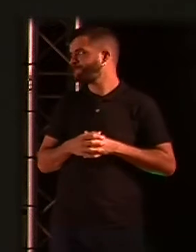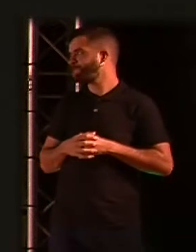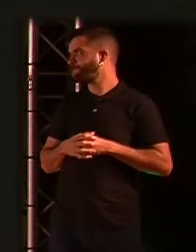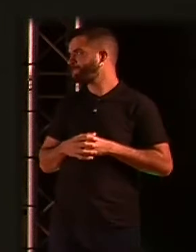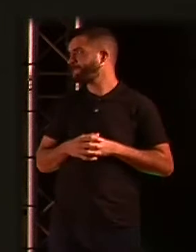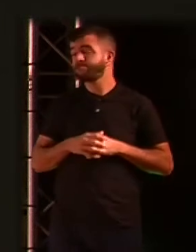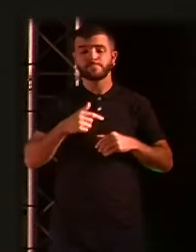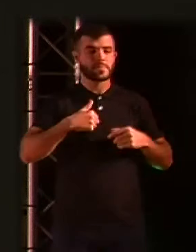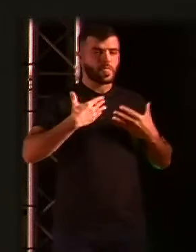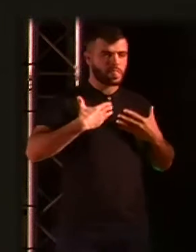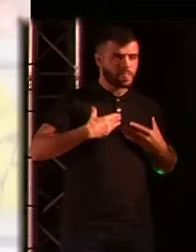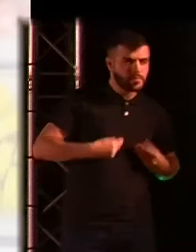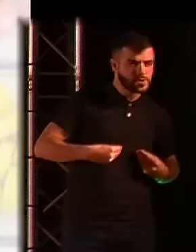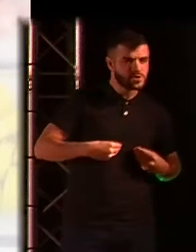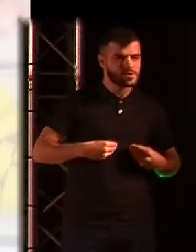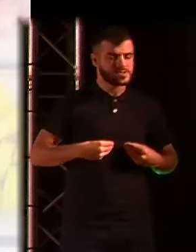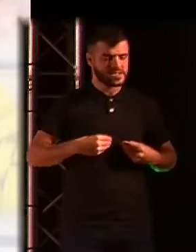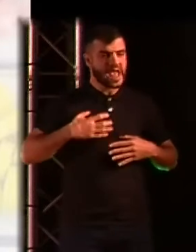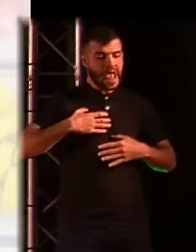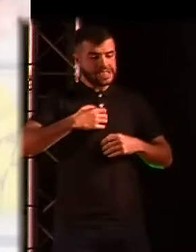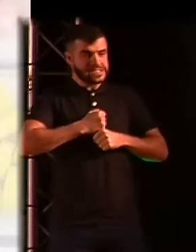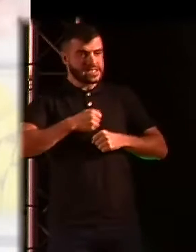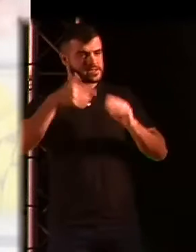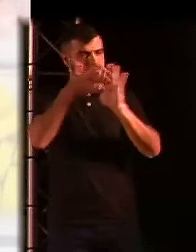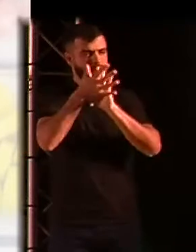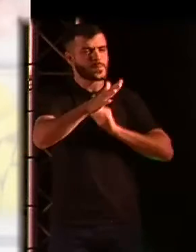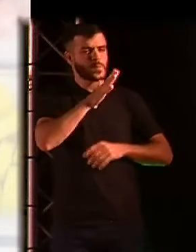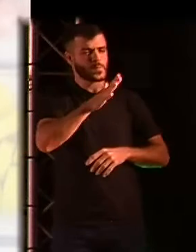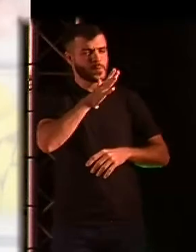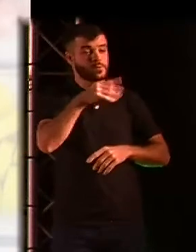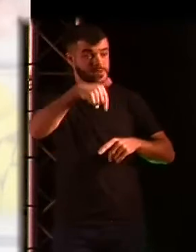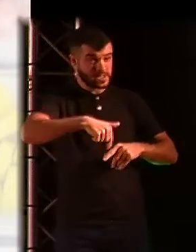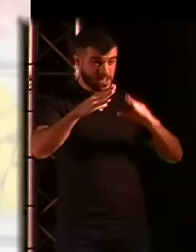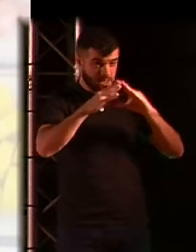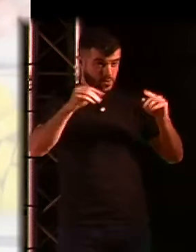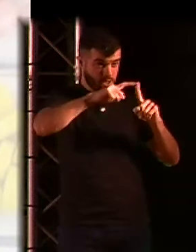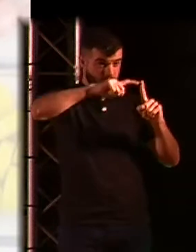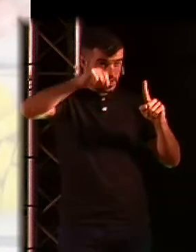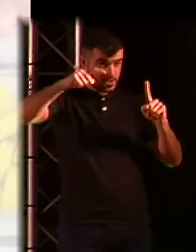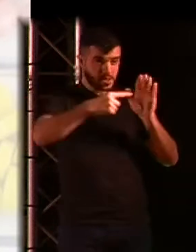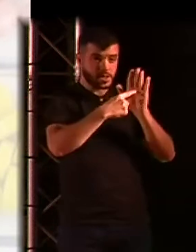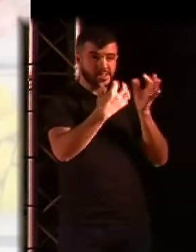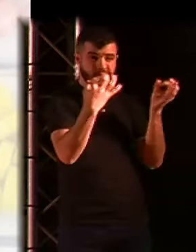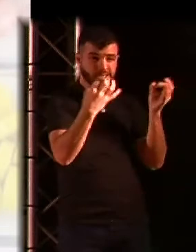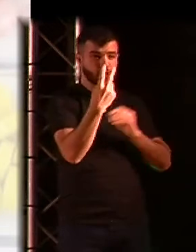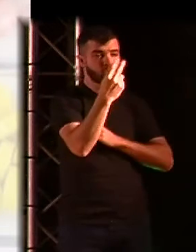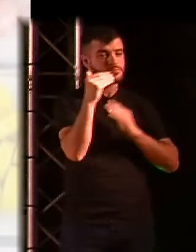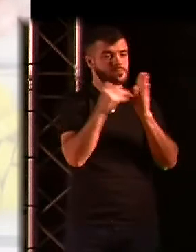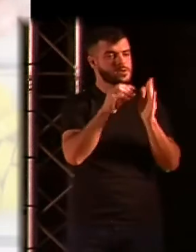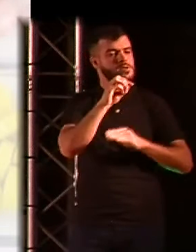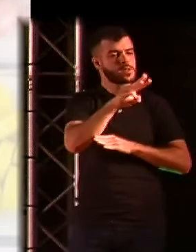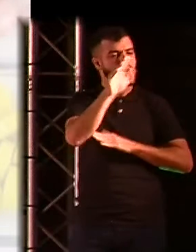¿Por qué hablo de la depresión y de la ansiedad? Porque las estadísticas de Andalucía nos dicen que desde 2013